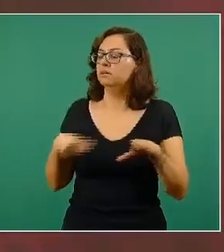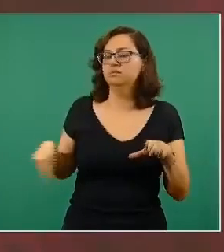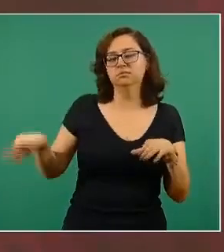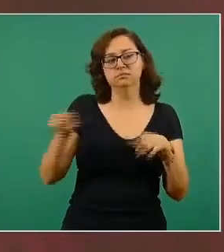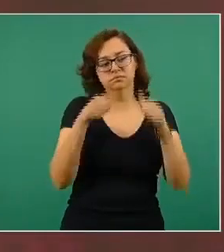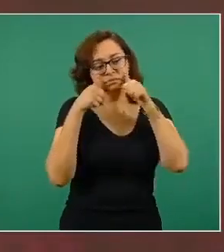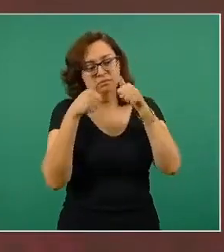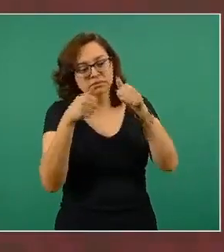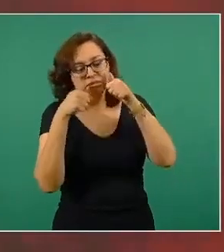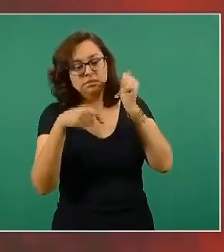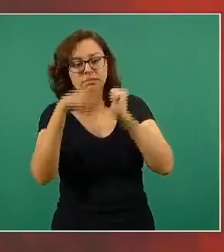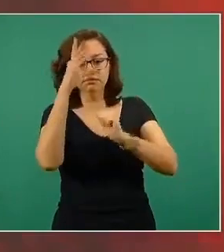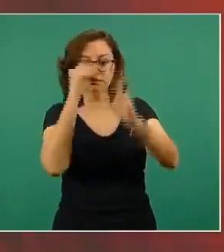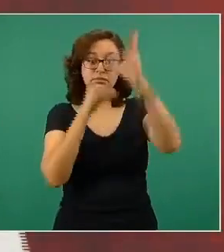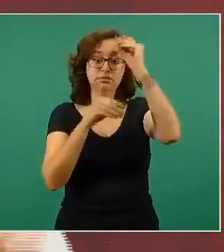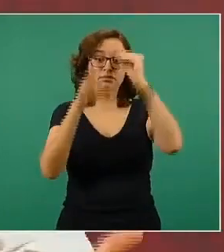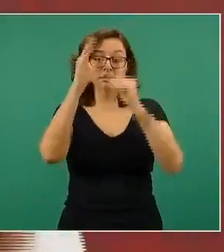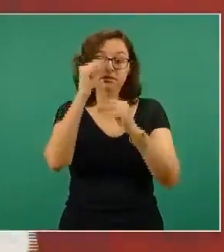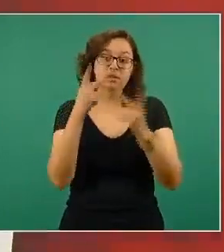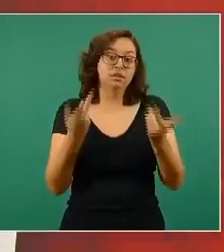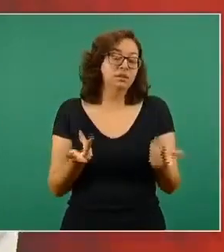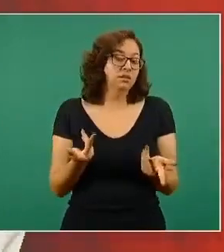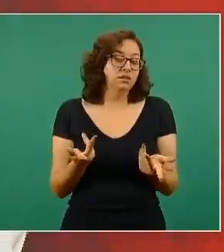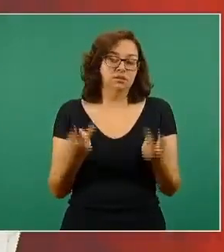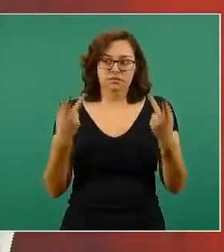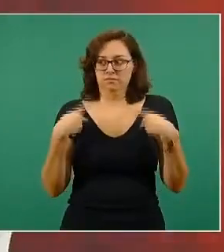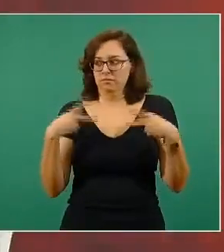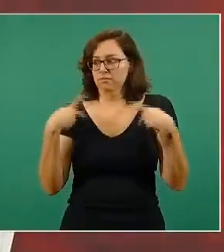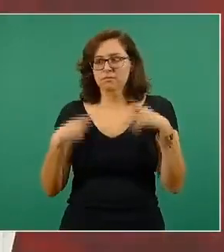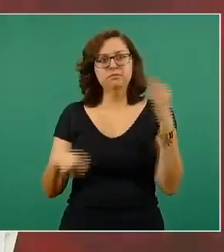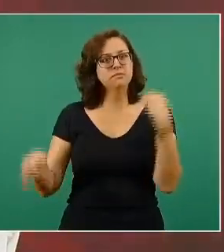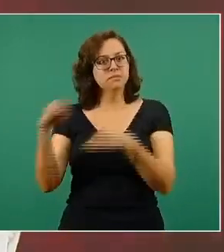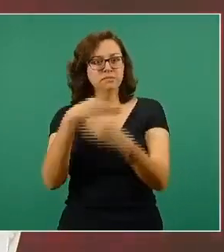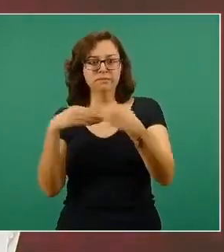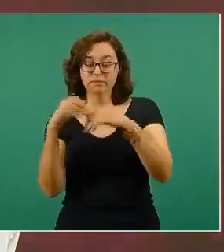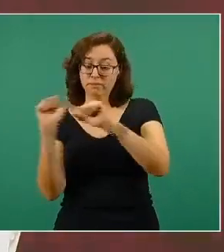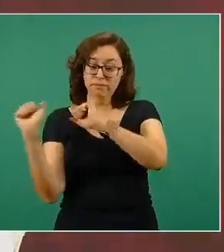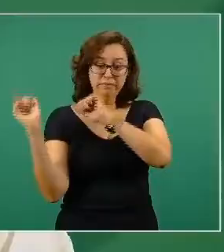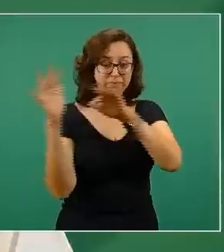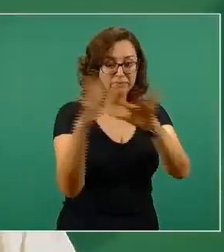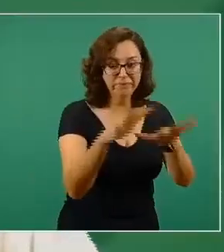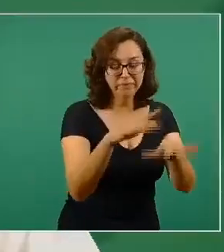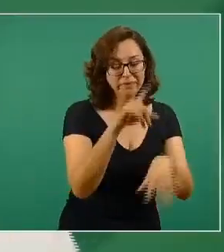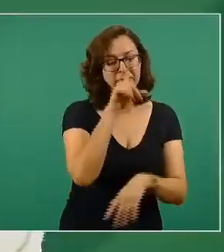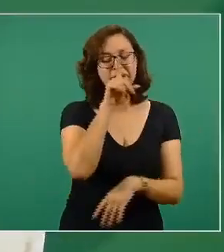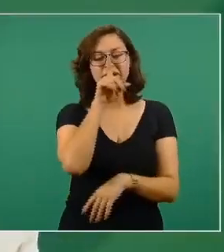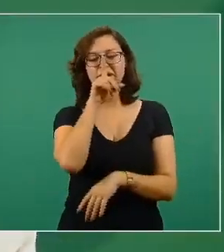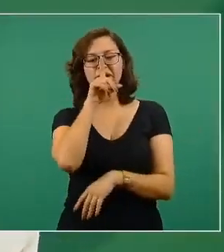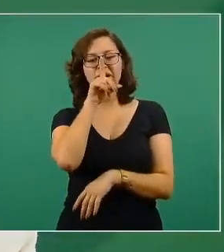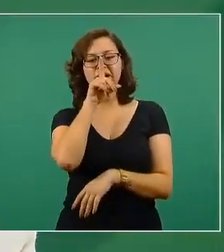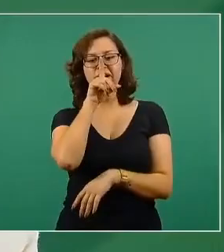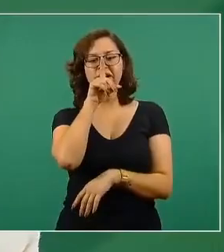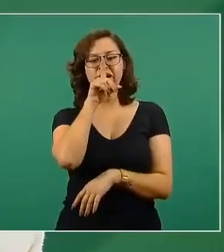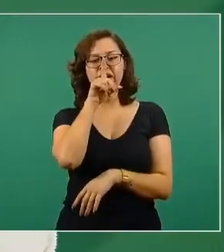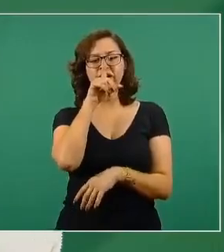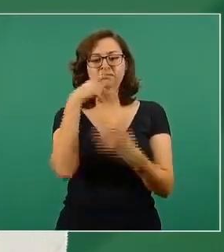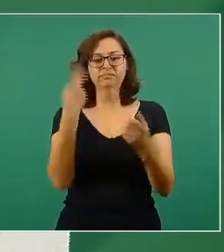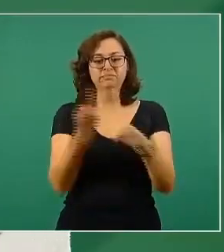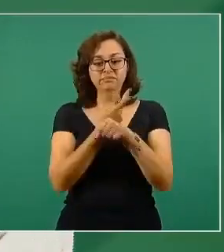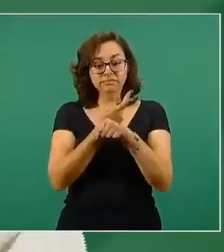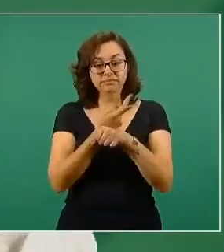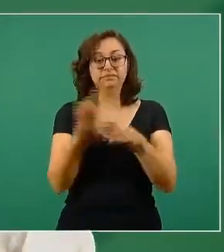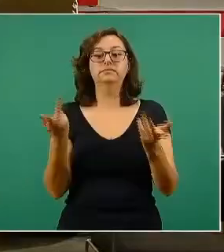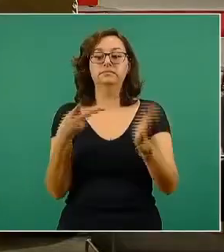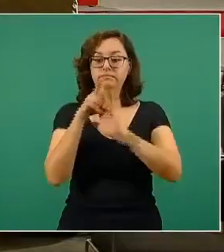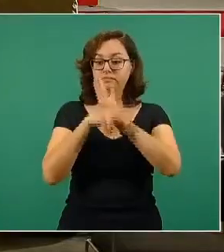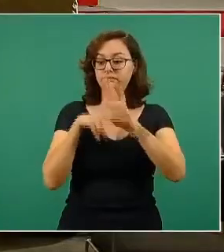una unidad pequeña, no se daría abasto para todas las personas que tienen la necesidad, y entonces elaboraron algunos videos que